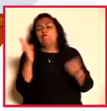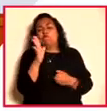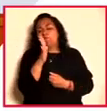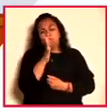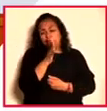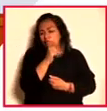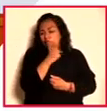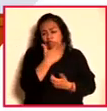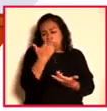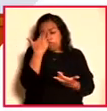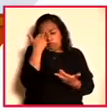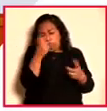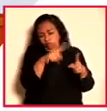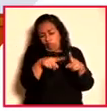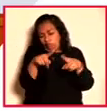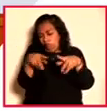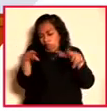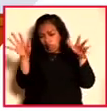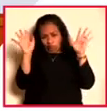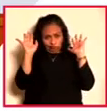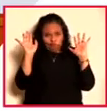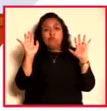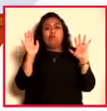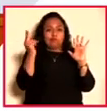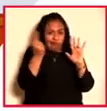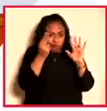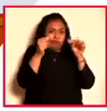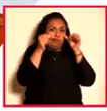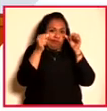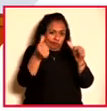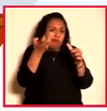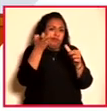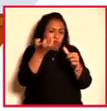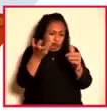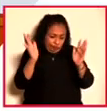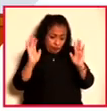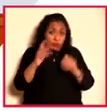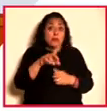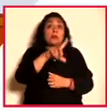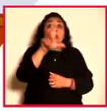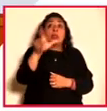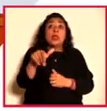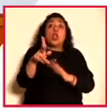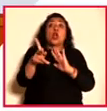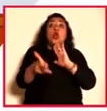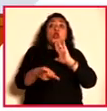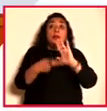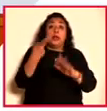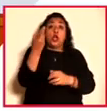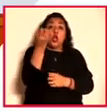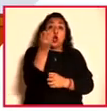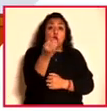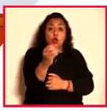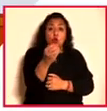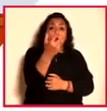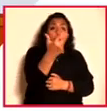muchos motivos, muchos factores que tenemos que tomar en cuenta, y regresamos el octubre 8,